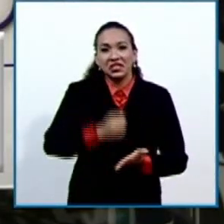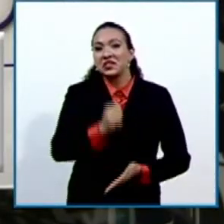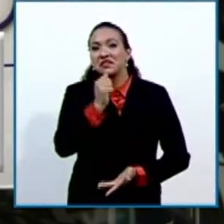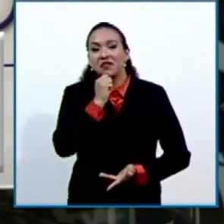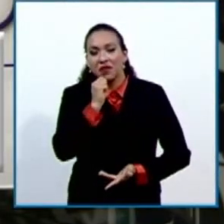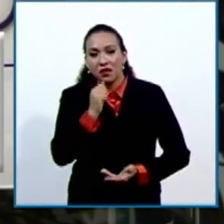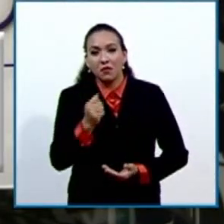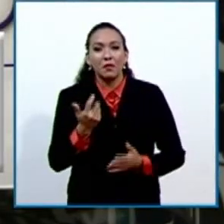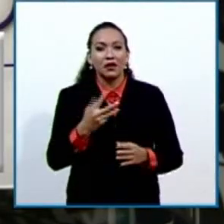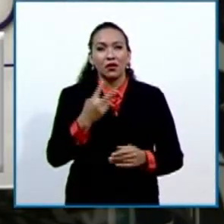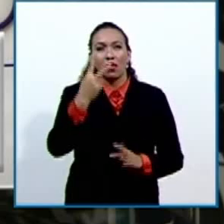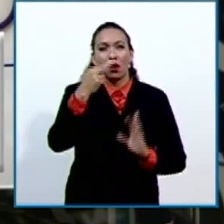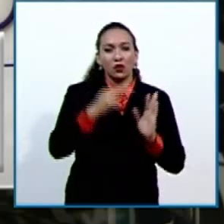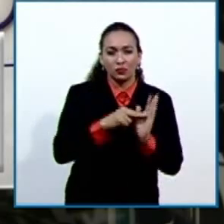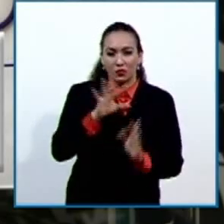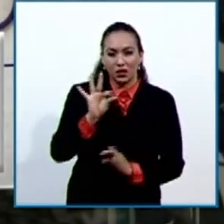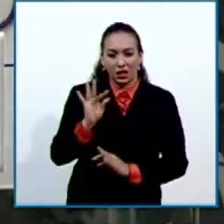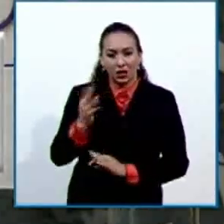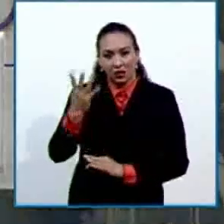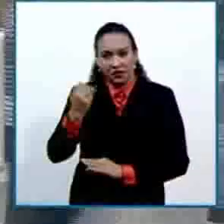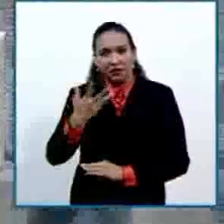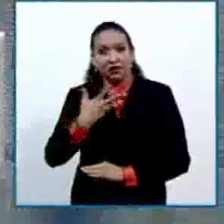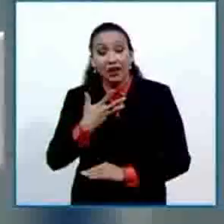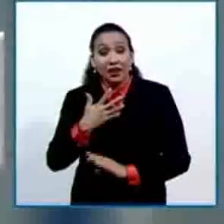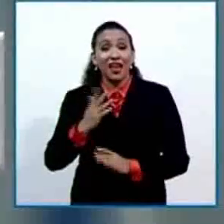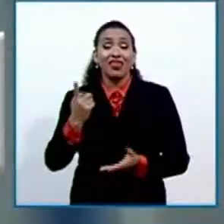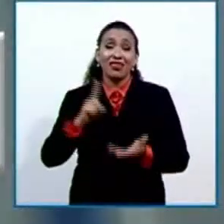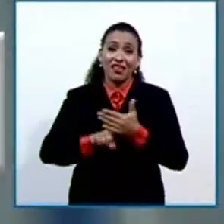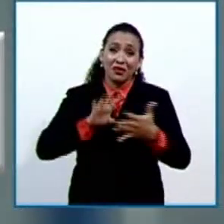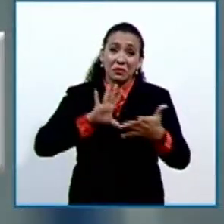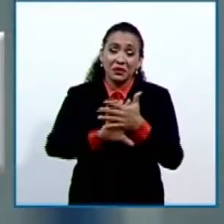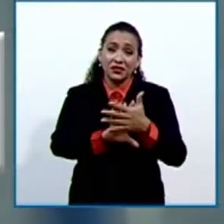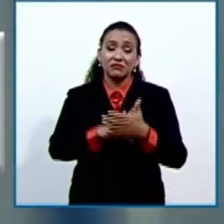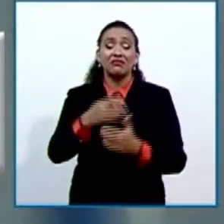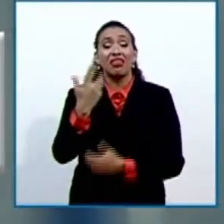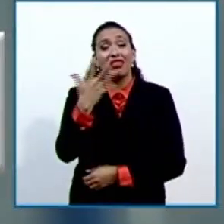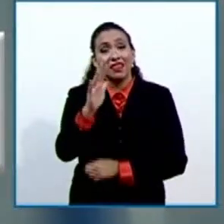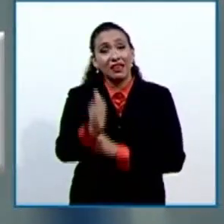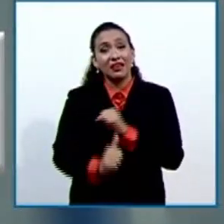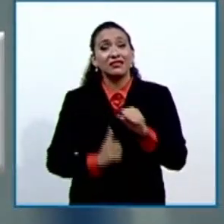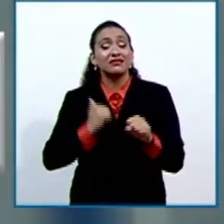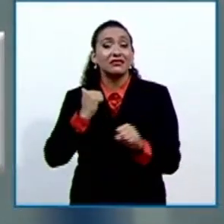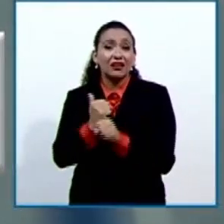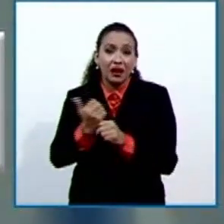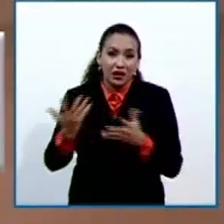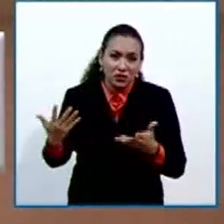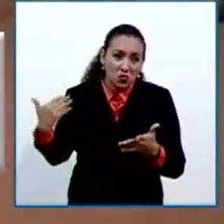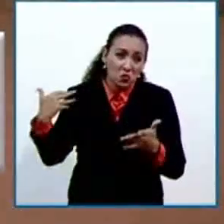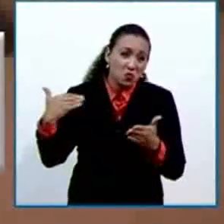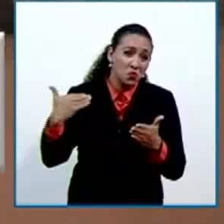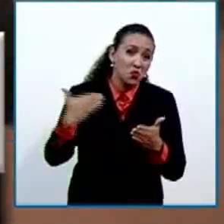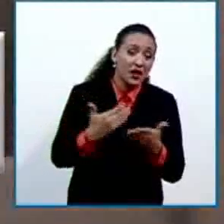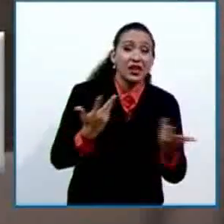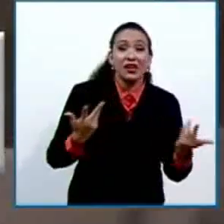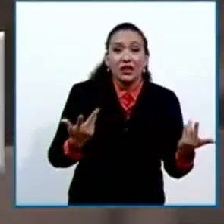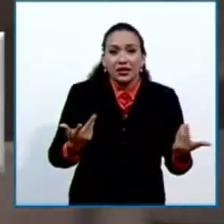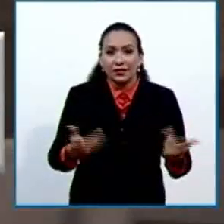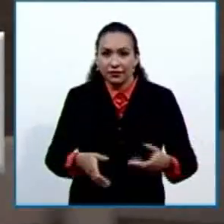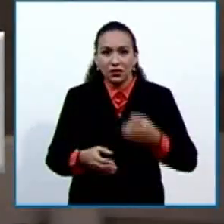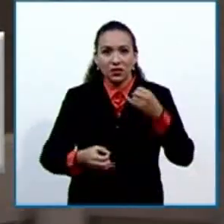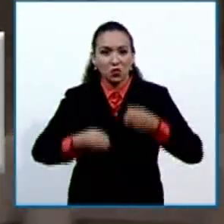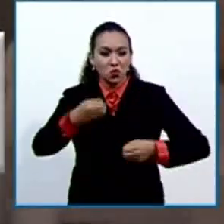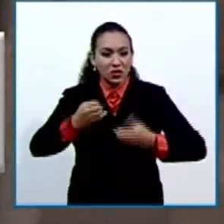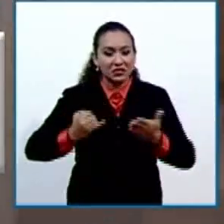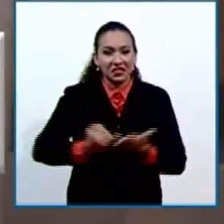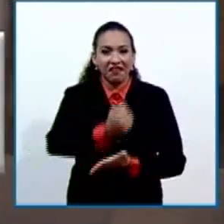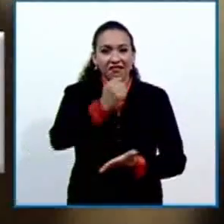mayoría, 2.049, tienen más de 10 años en prisión. Recordó que de acuerdo con lo establecido por la Corte Interamericana de Derechos